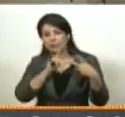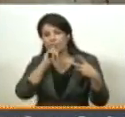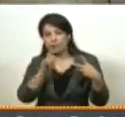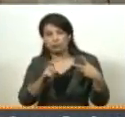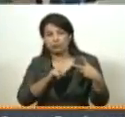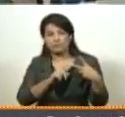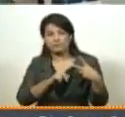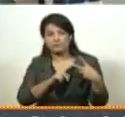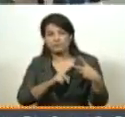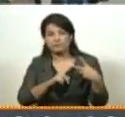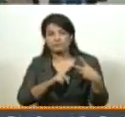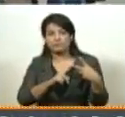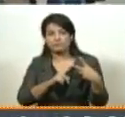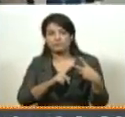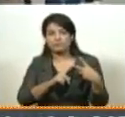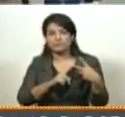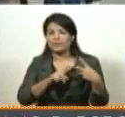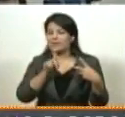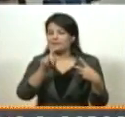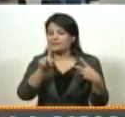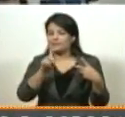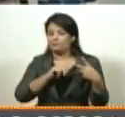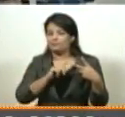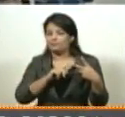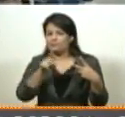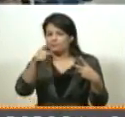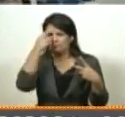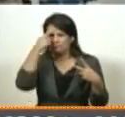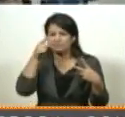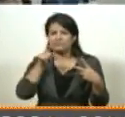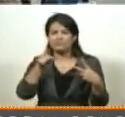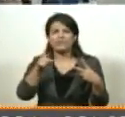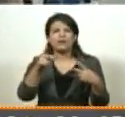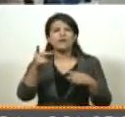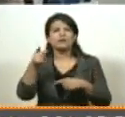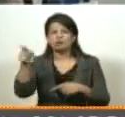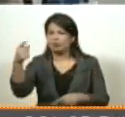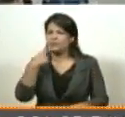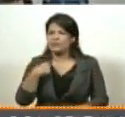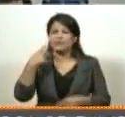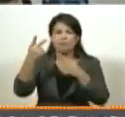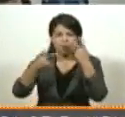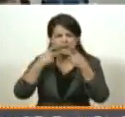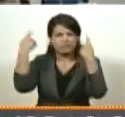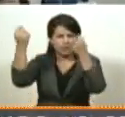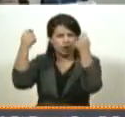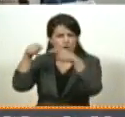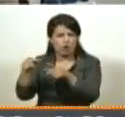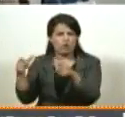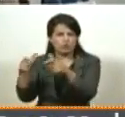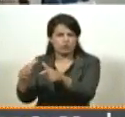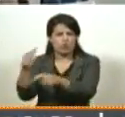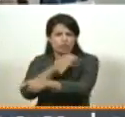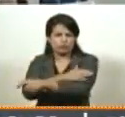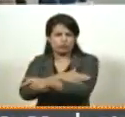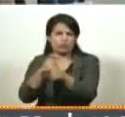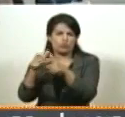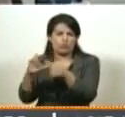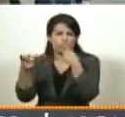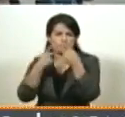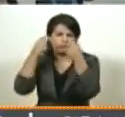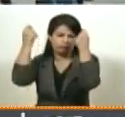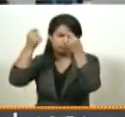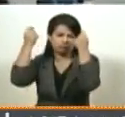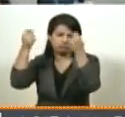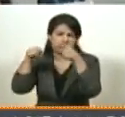me gustaría saber sobre este ejercicio de la política que usted dice se está realizando hoy de parte de filas opositoras, que